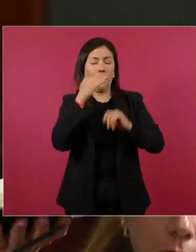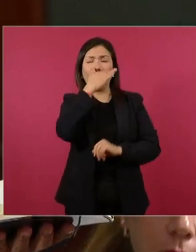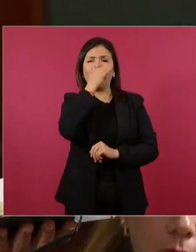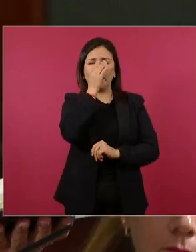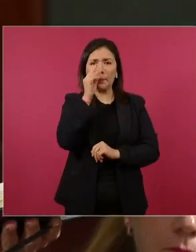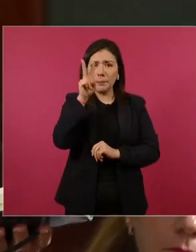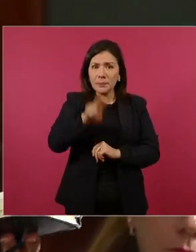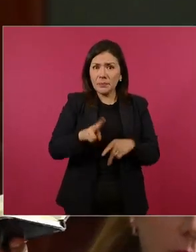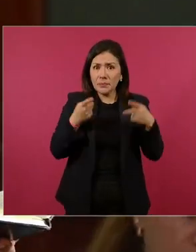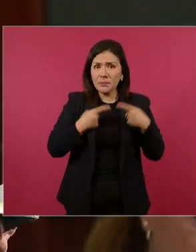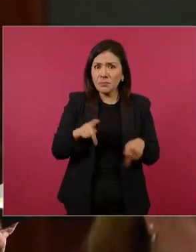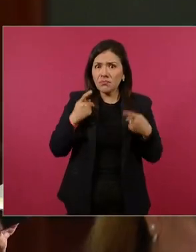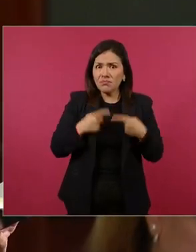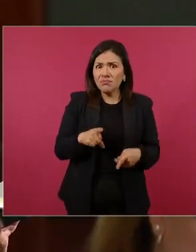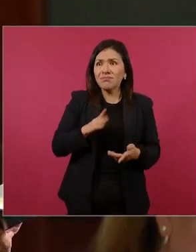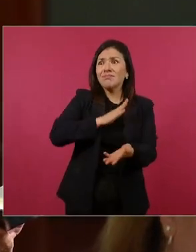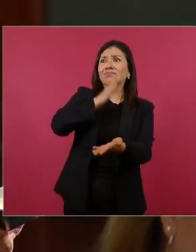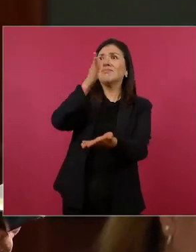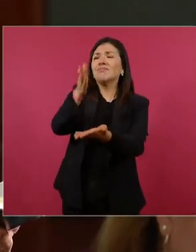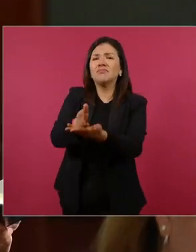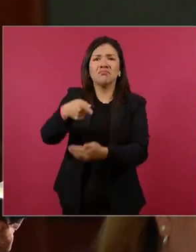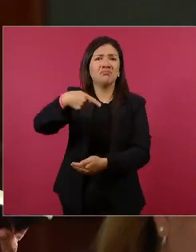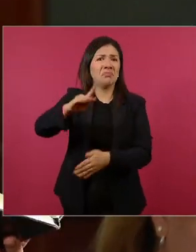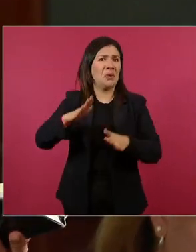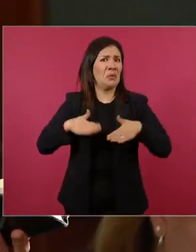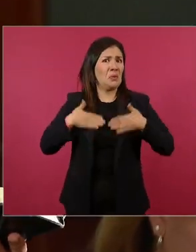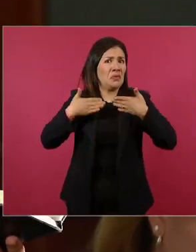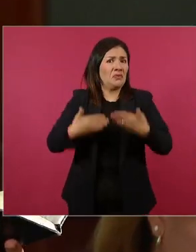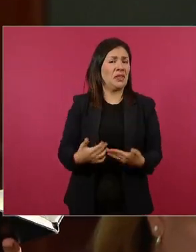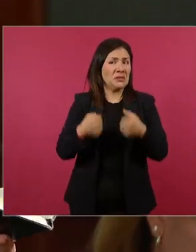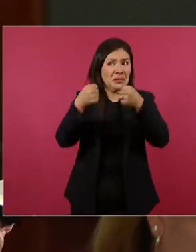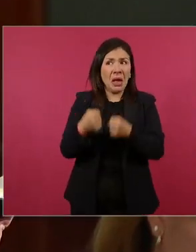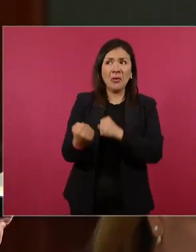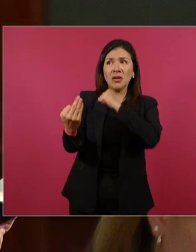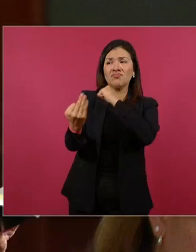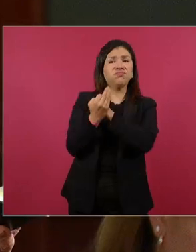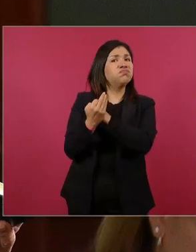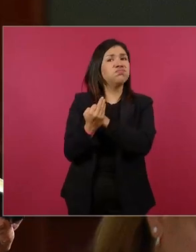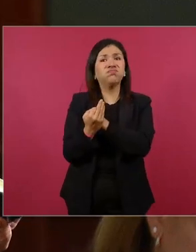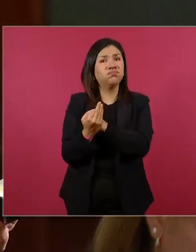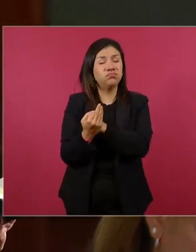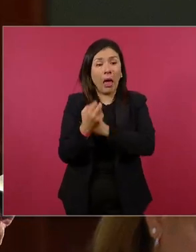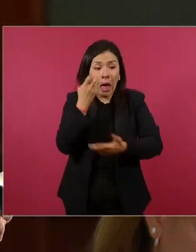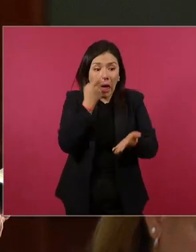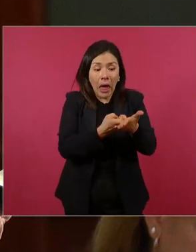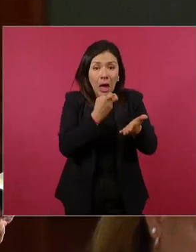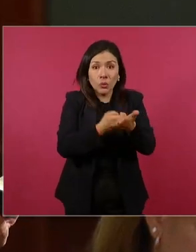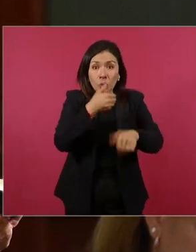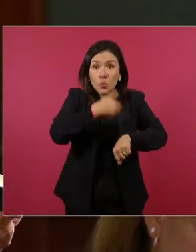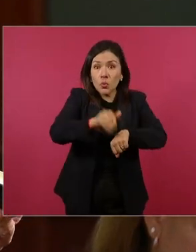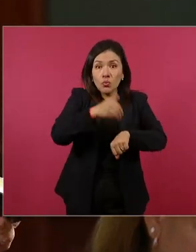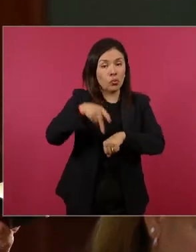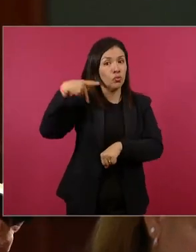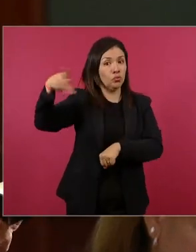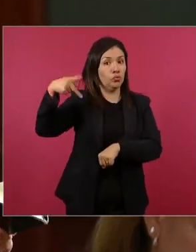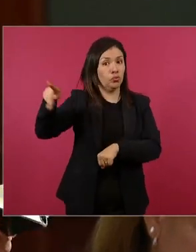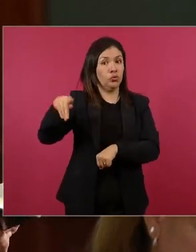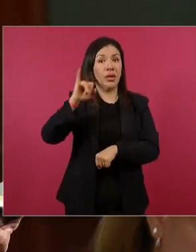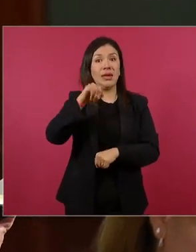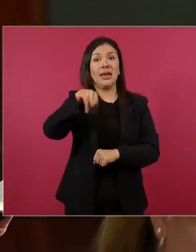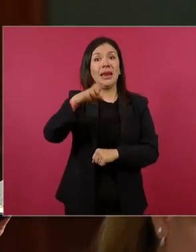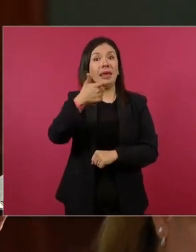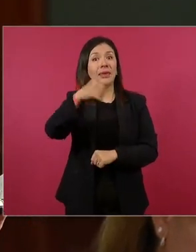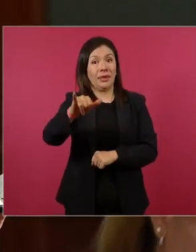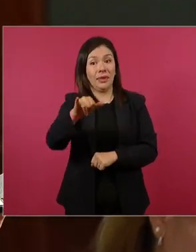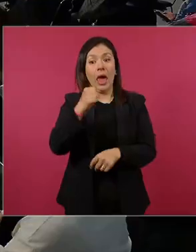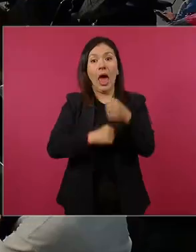gente pues va y no tiene confianza. Estos datos son del INEGI, estos son